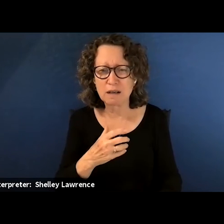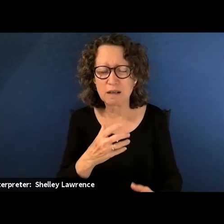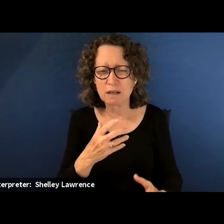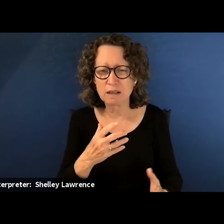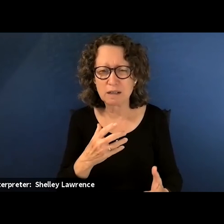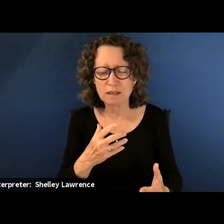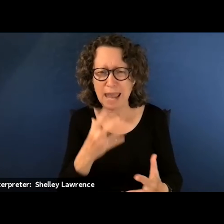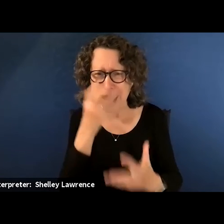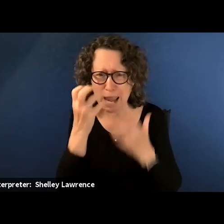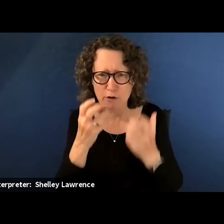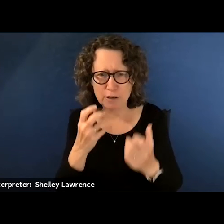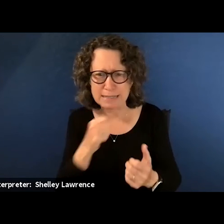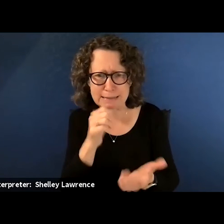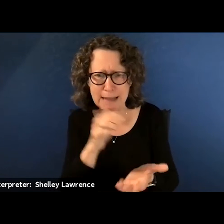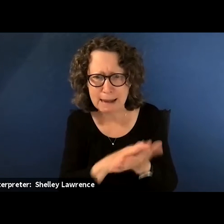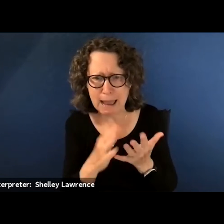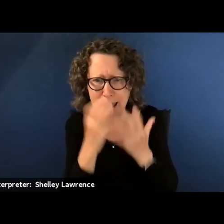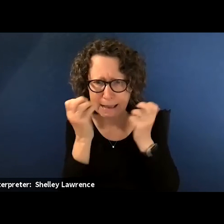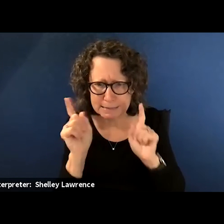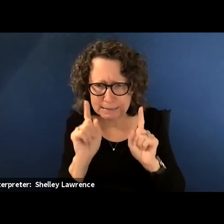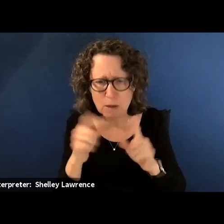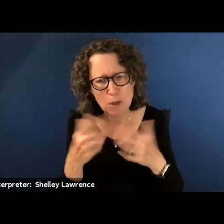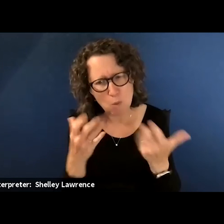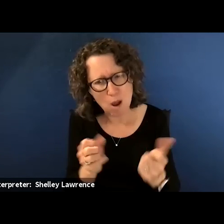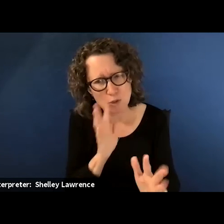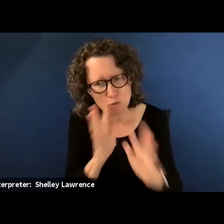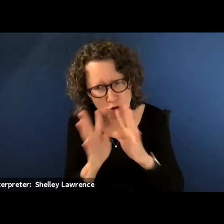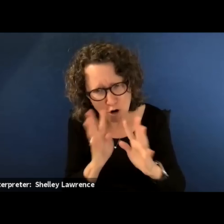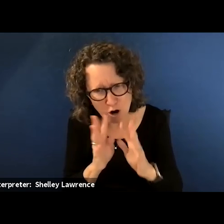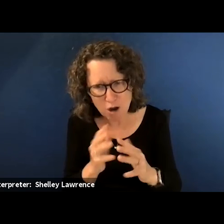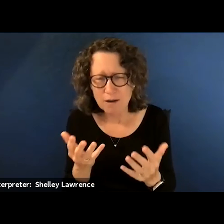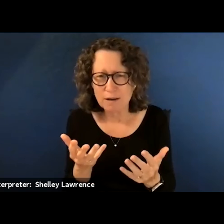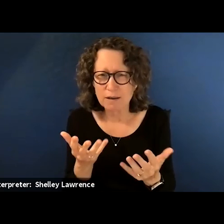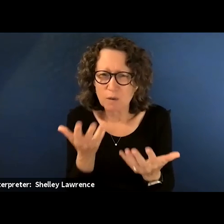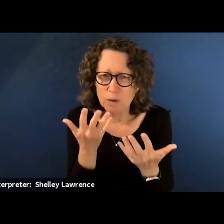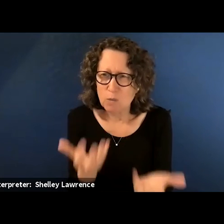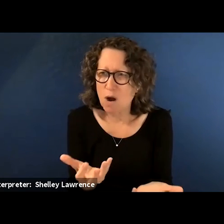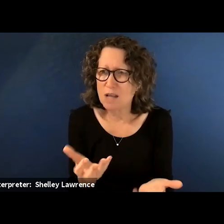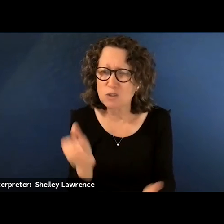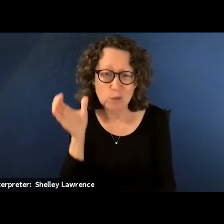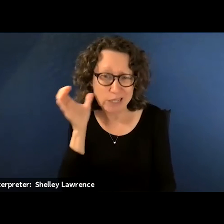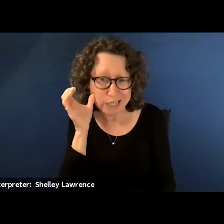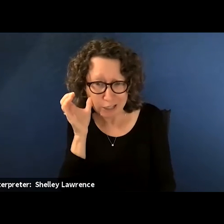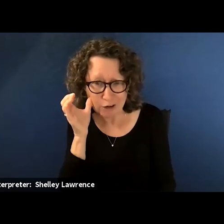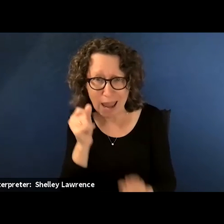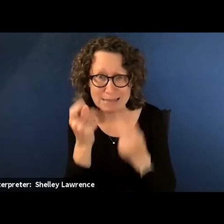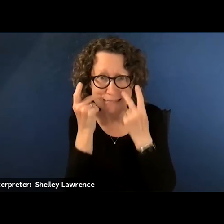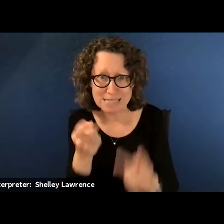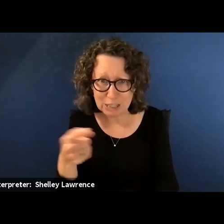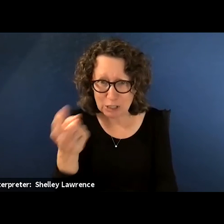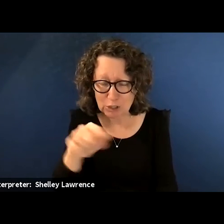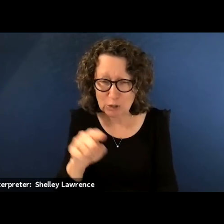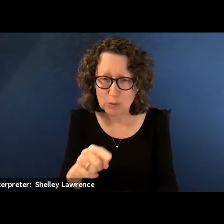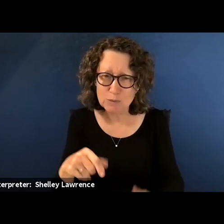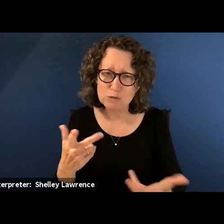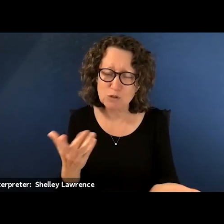vamos a enojar. Eso no es amable. Queremos hablar con ustedes y queremos escucharlos y